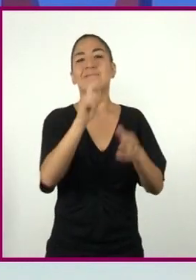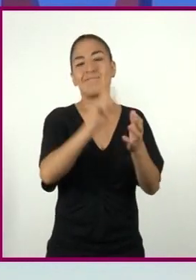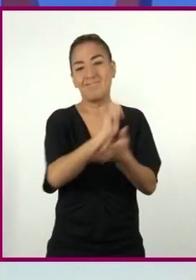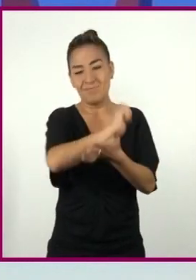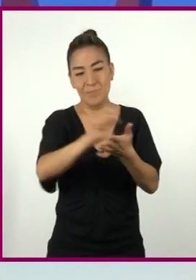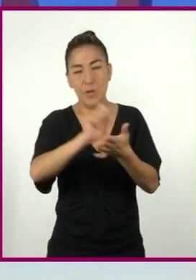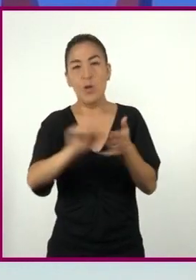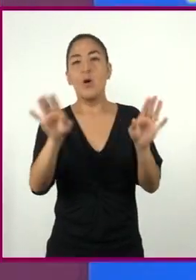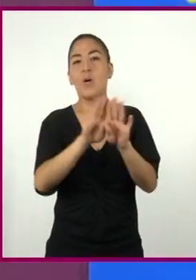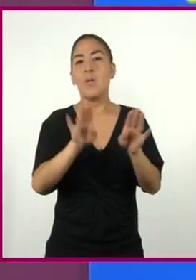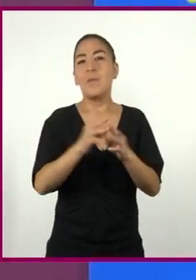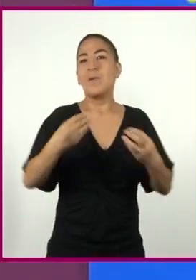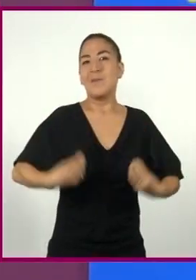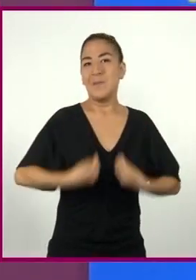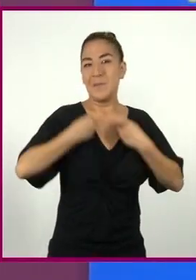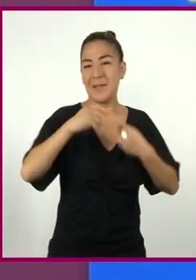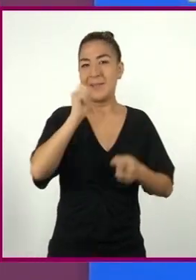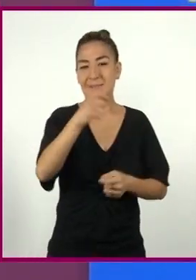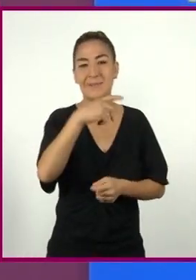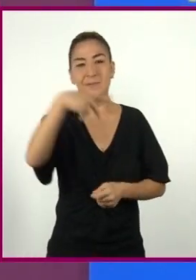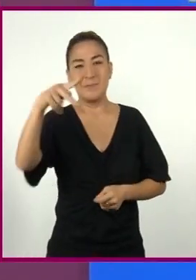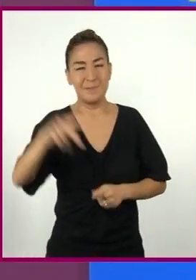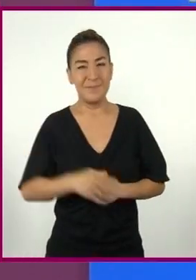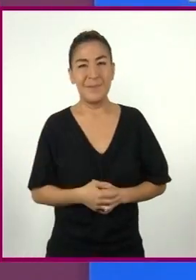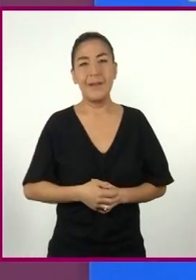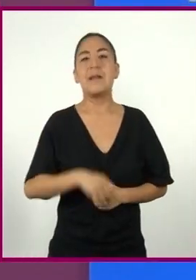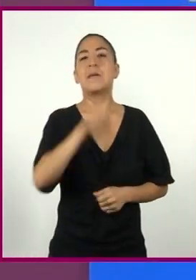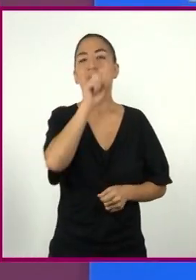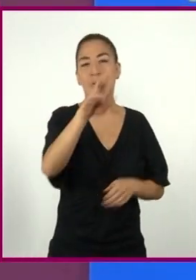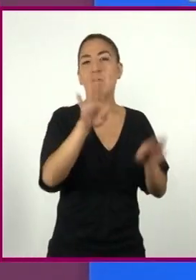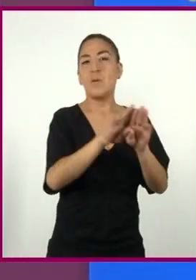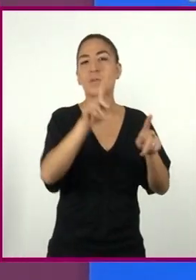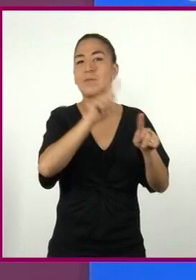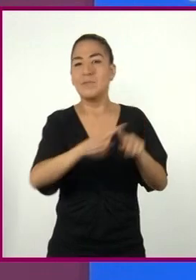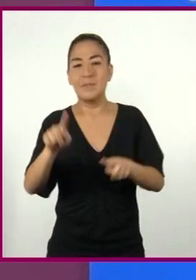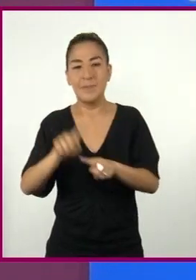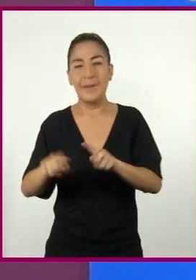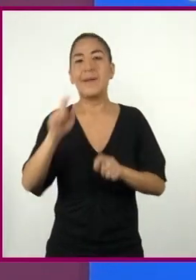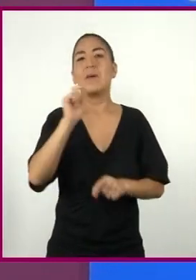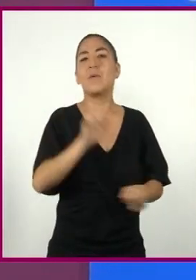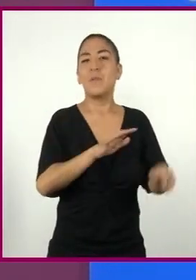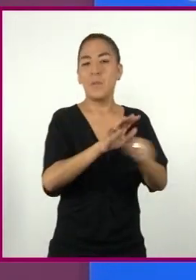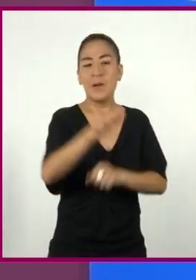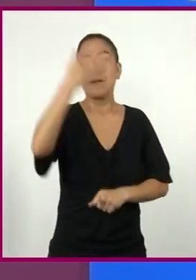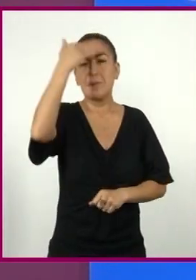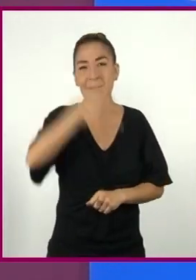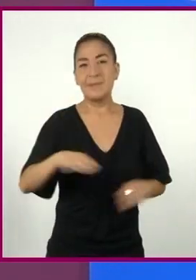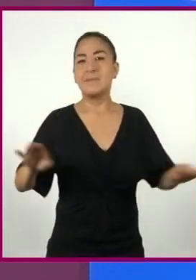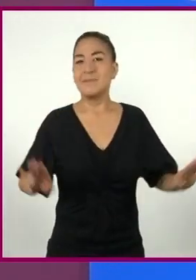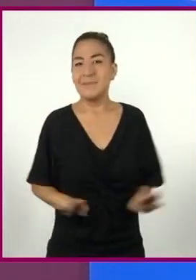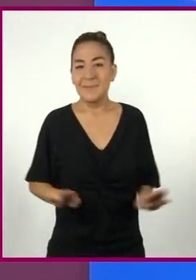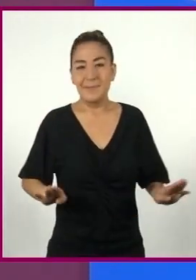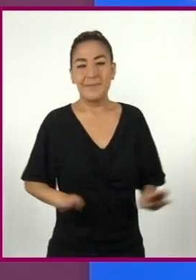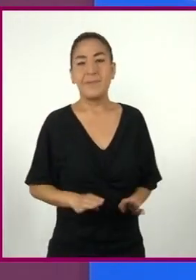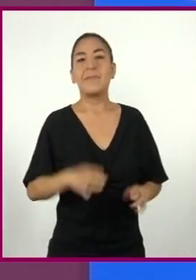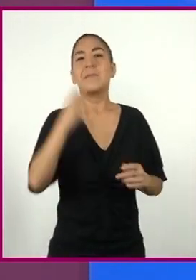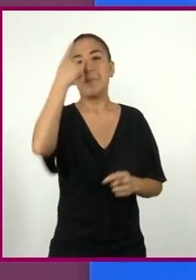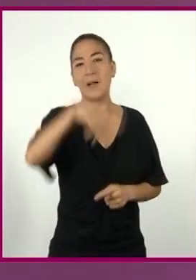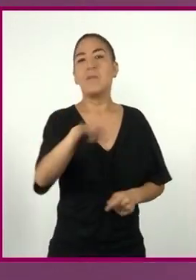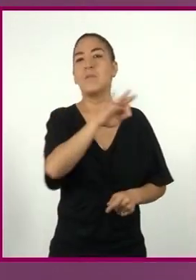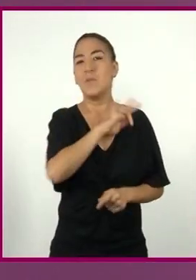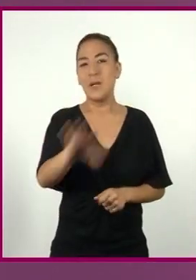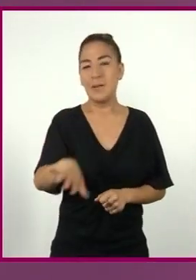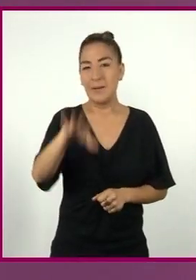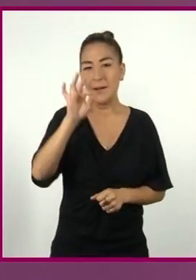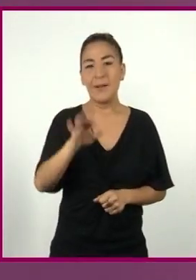biográficos. Así que conoceremos algunos textos biográficos, sabremos de las características para elegir